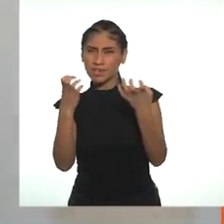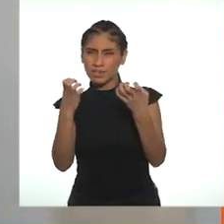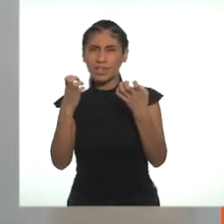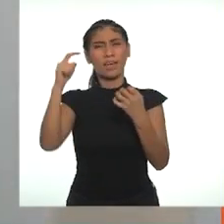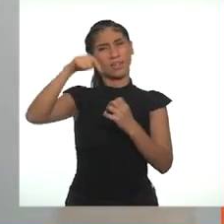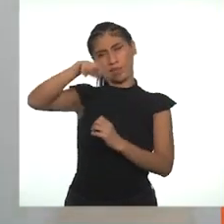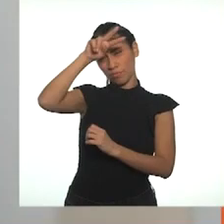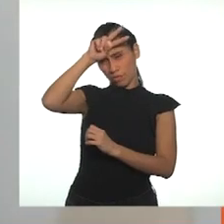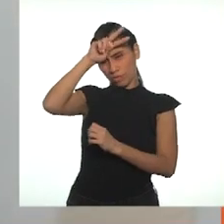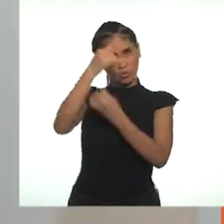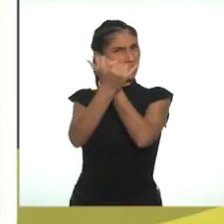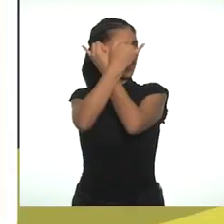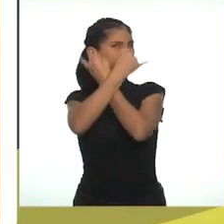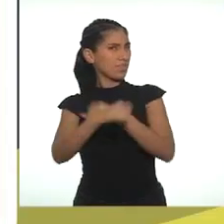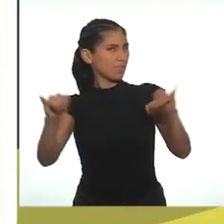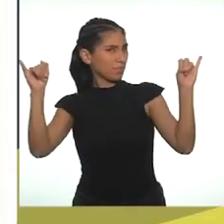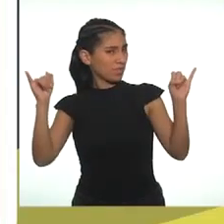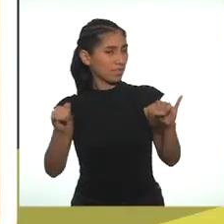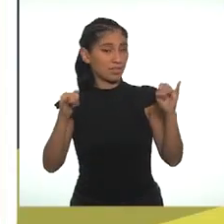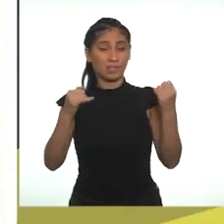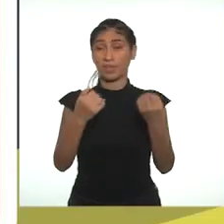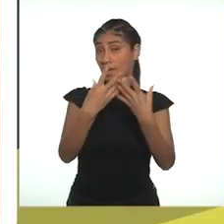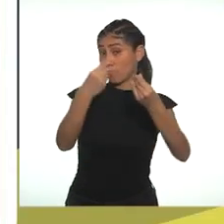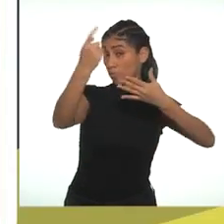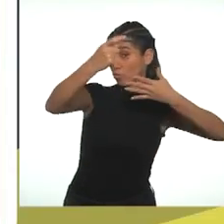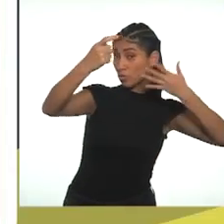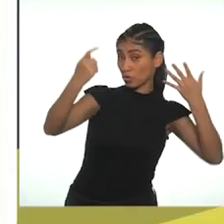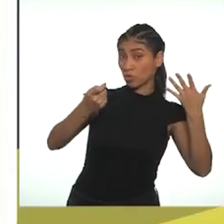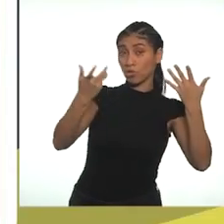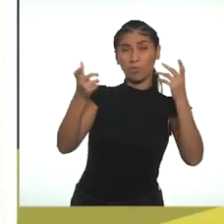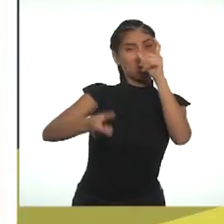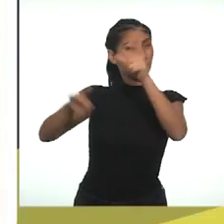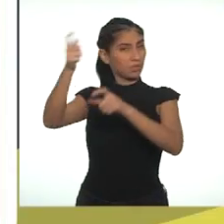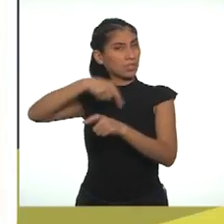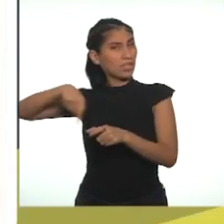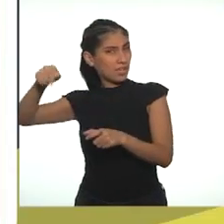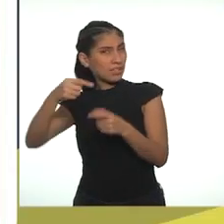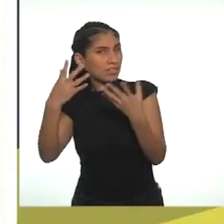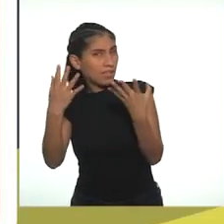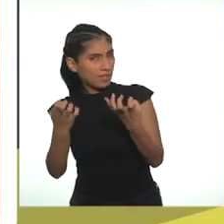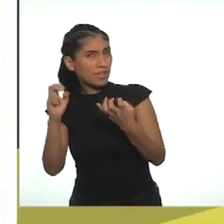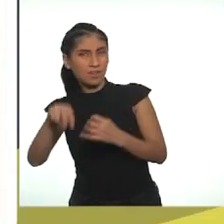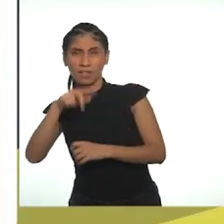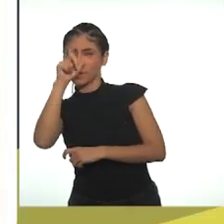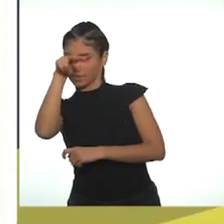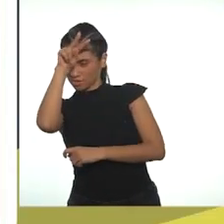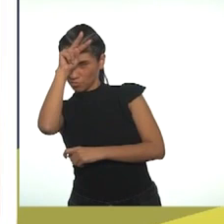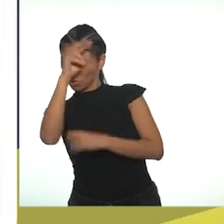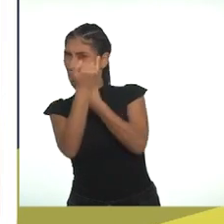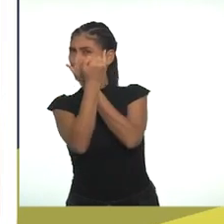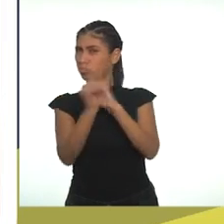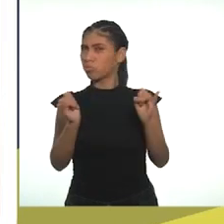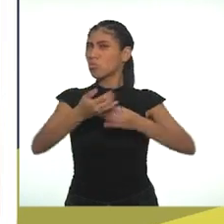país independiente? Hay muchas causas para que las personas quisieran que el Perú sea independiente. Entre ellas,